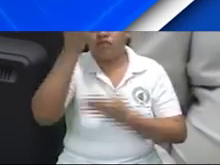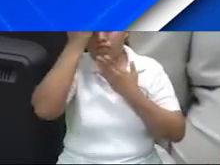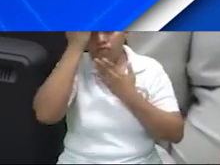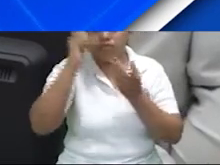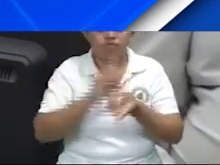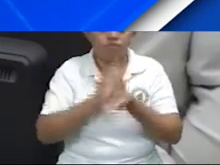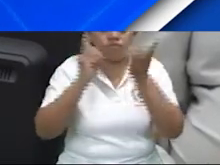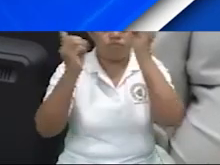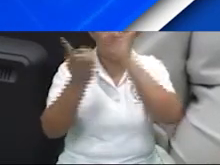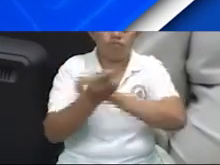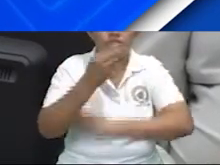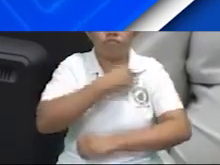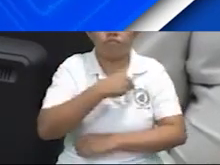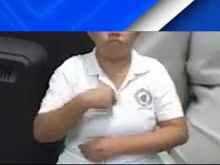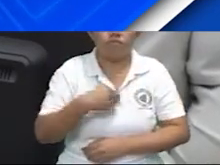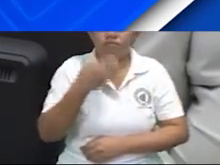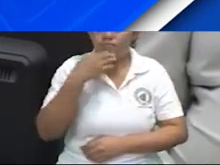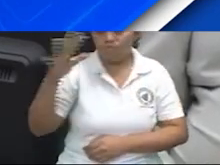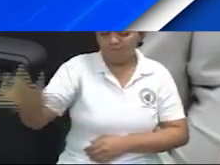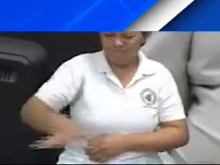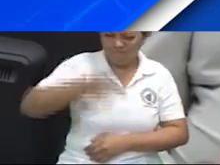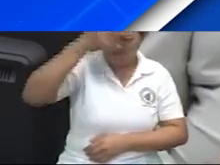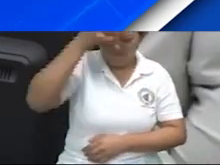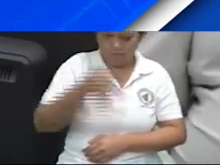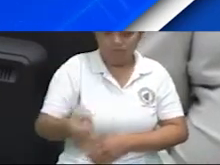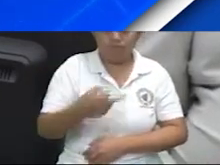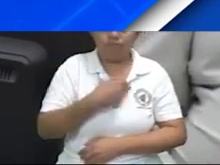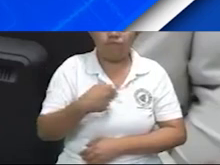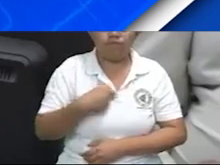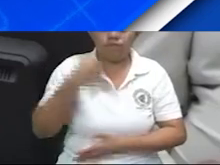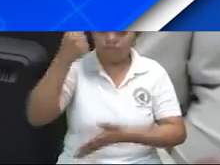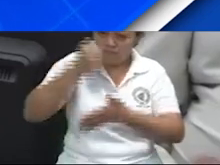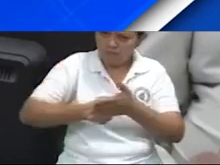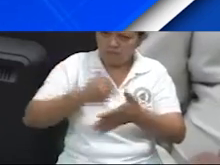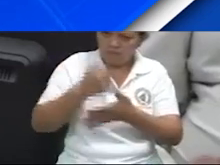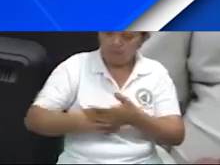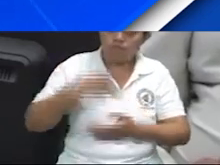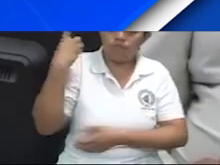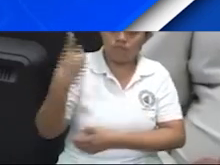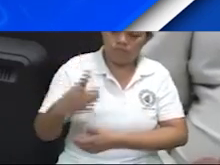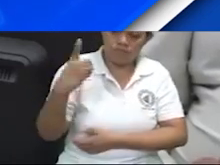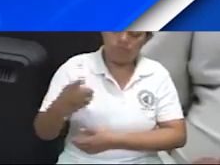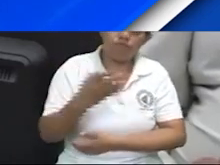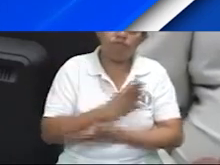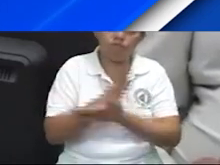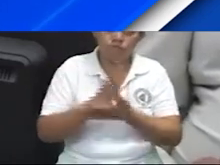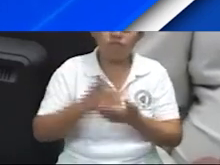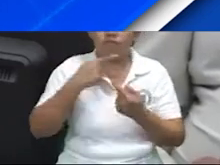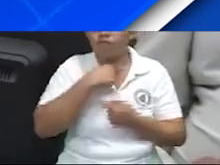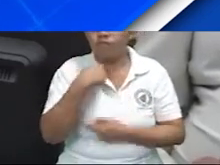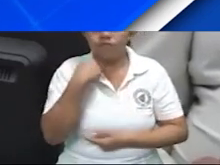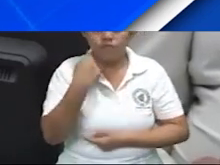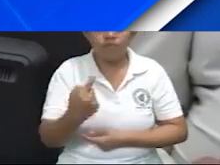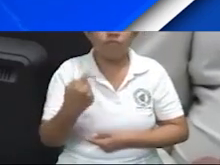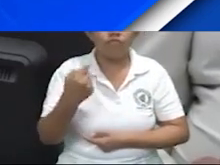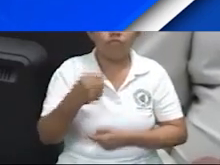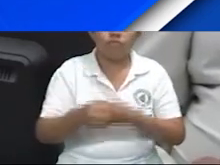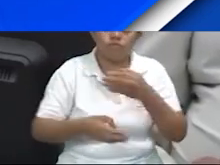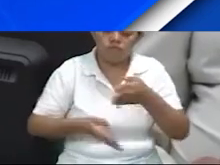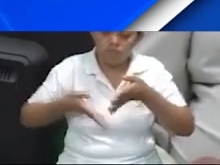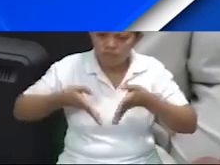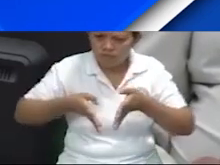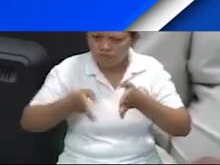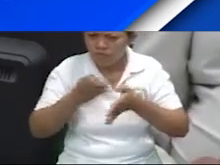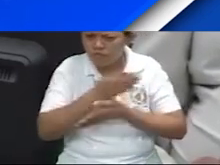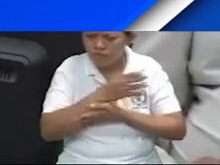de cambio hacia la autodeterminación y defienden sus derechos. Y lo hacen en caminos que